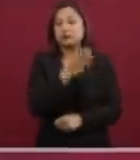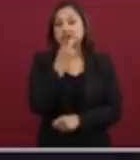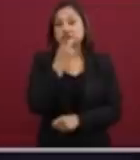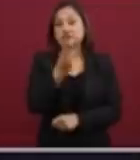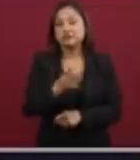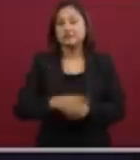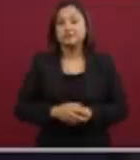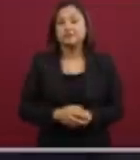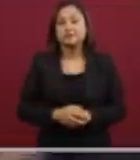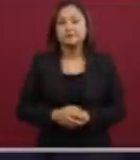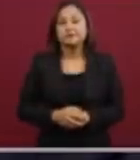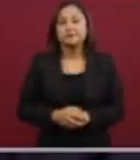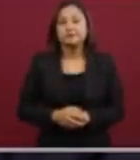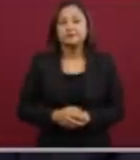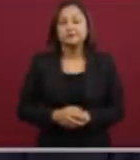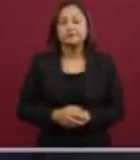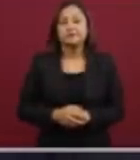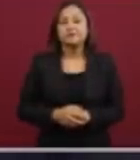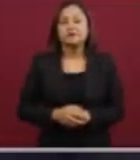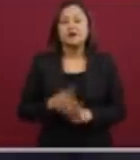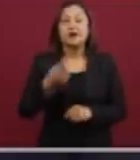No es posible hacer esto